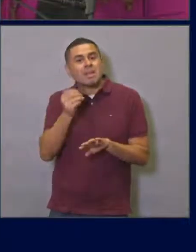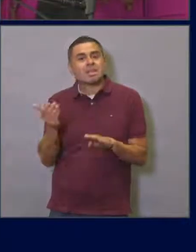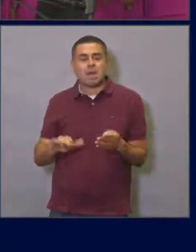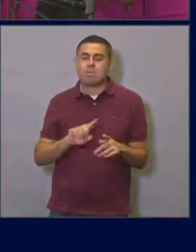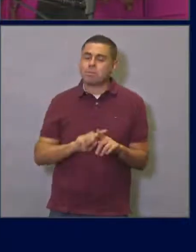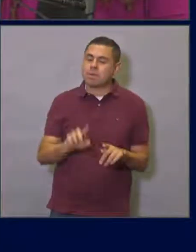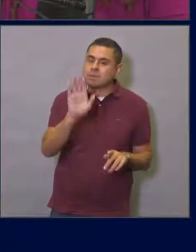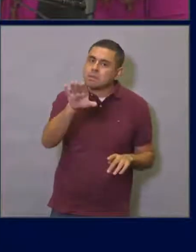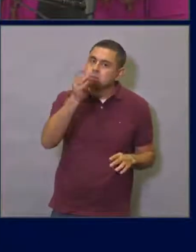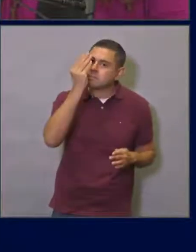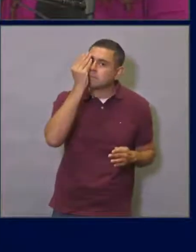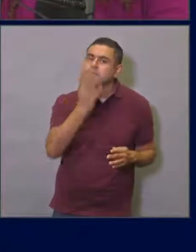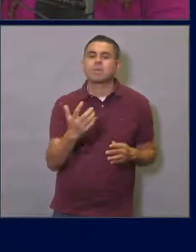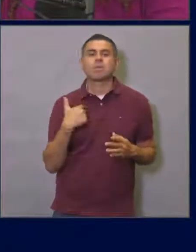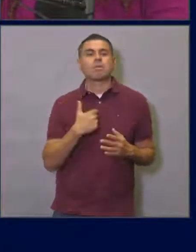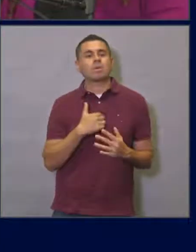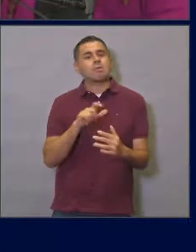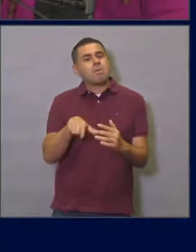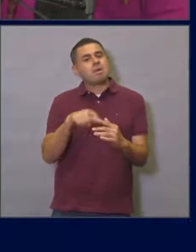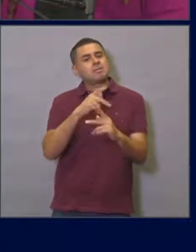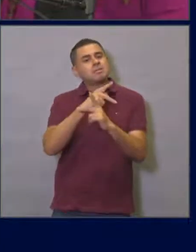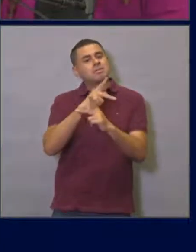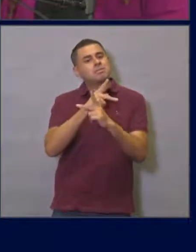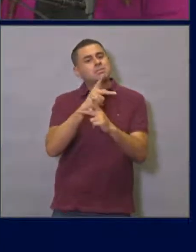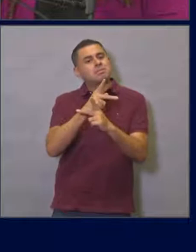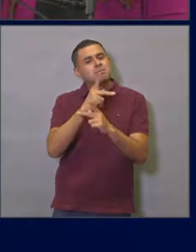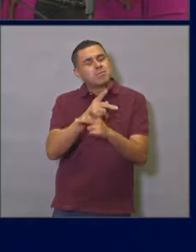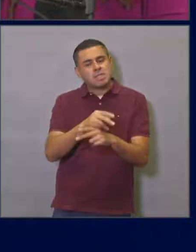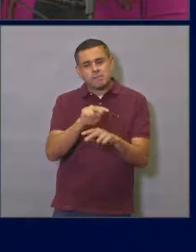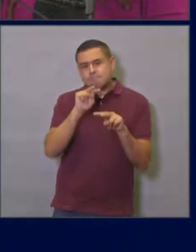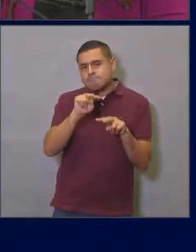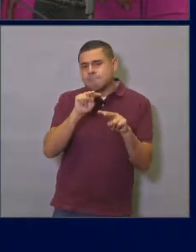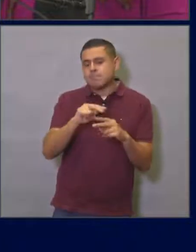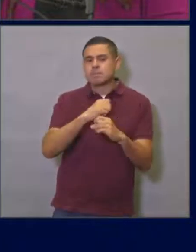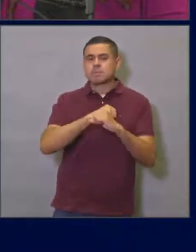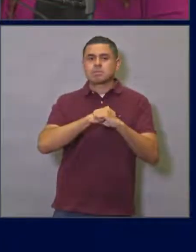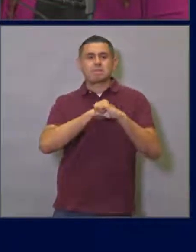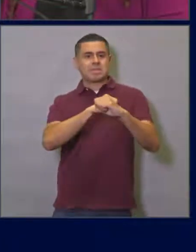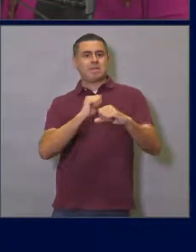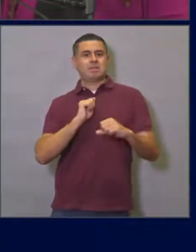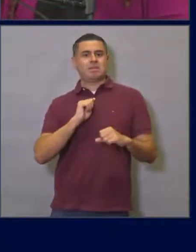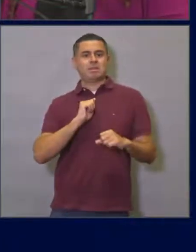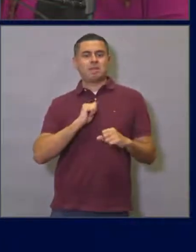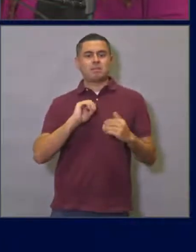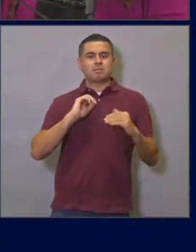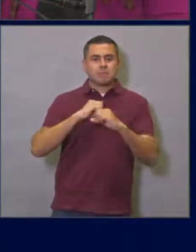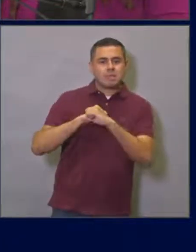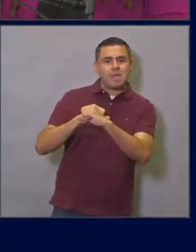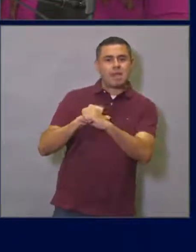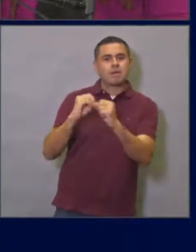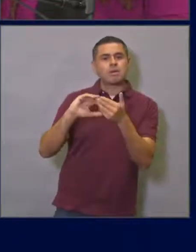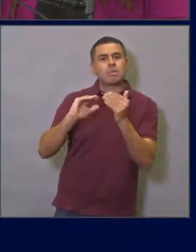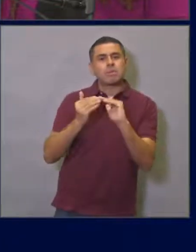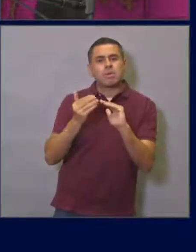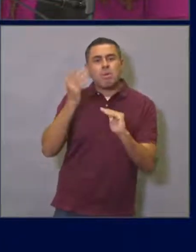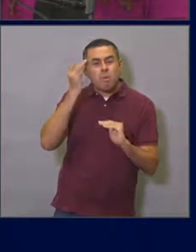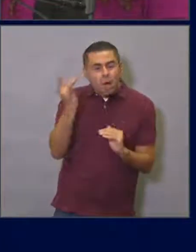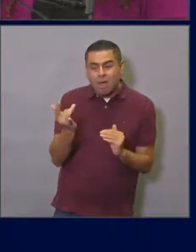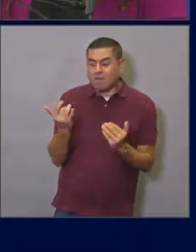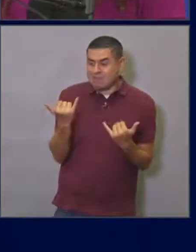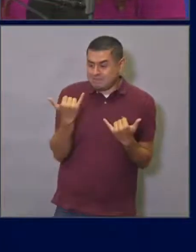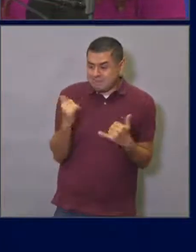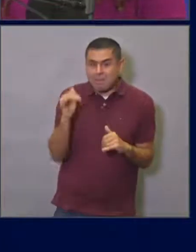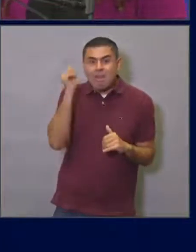pendiente sabiendo que si los casos continúan aumentando, es posible que nuevamente veamos más hospitalizaciones